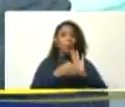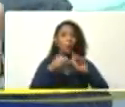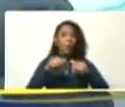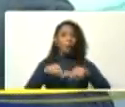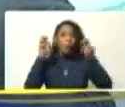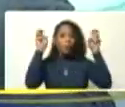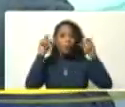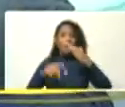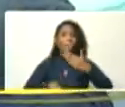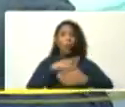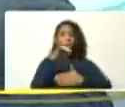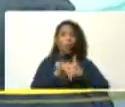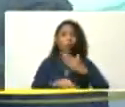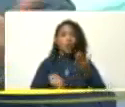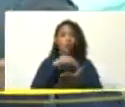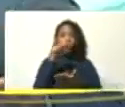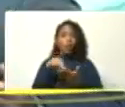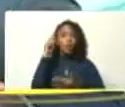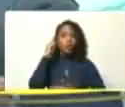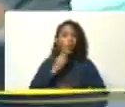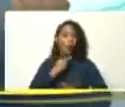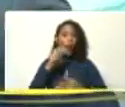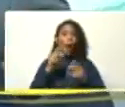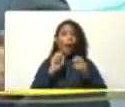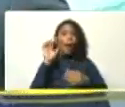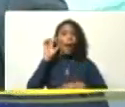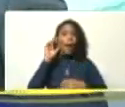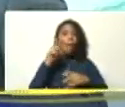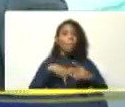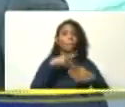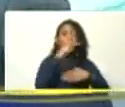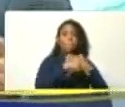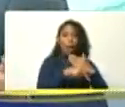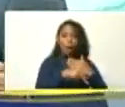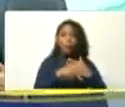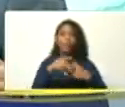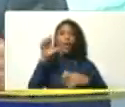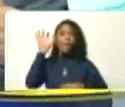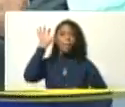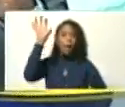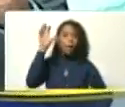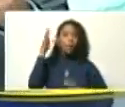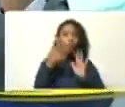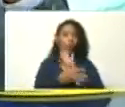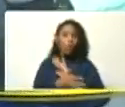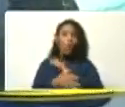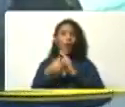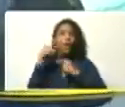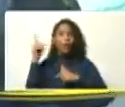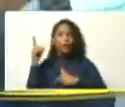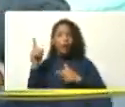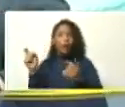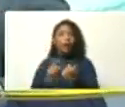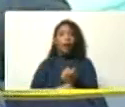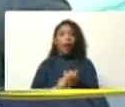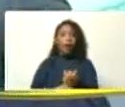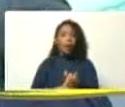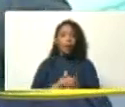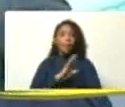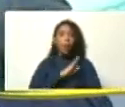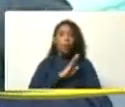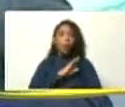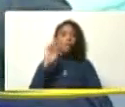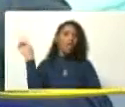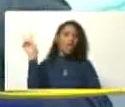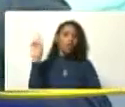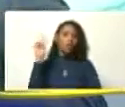caso el Proyecto Nacional Simón Bolívar, el Plan de la Patria, la Constitución Bolivariana, reivindicando el carácter propiamente